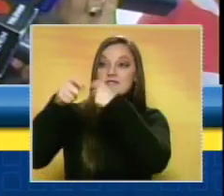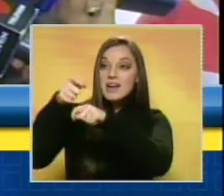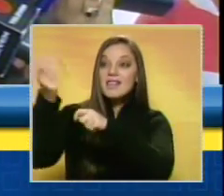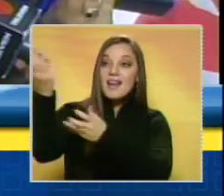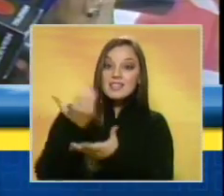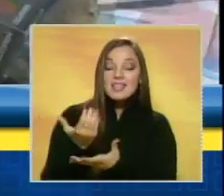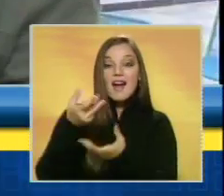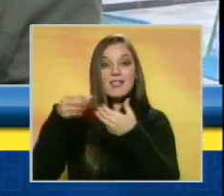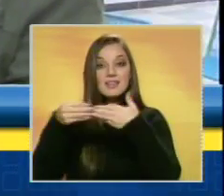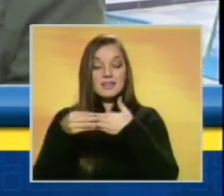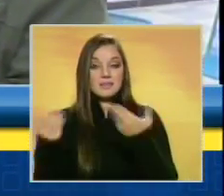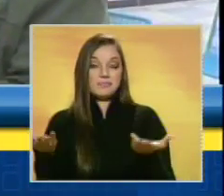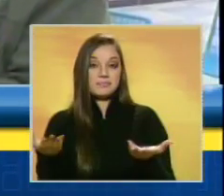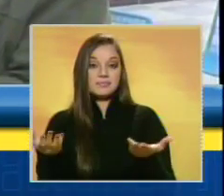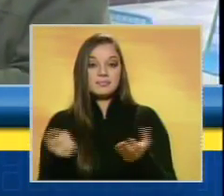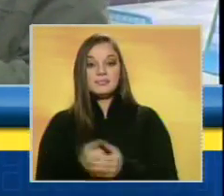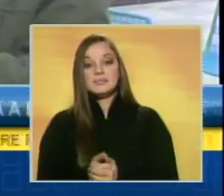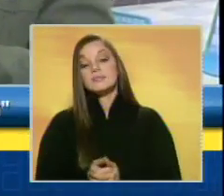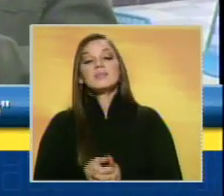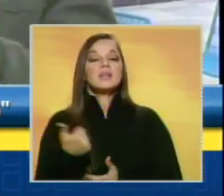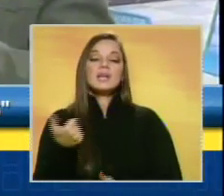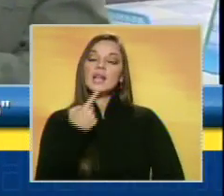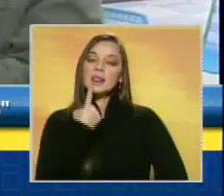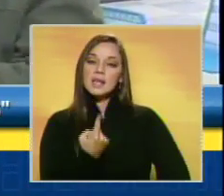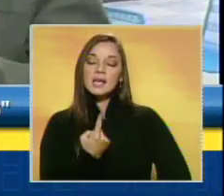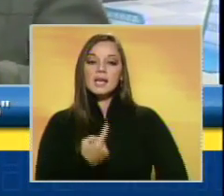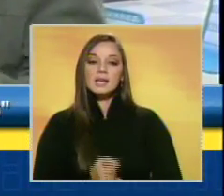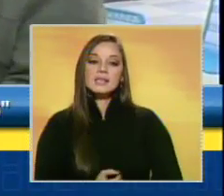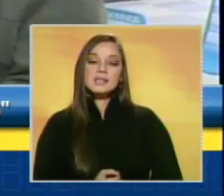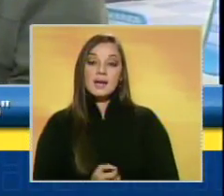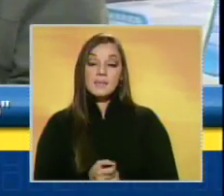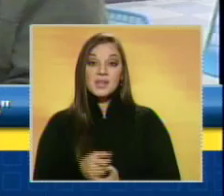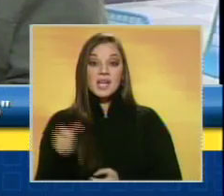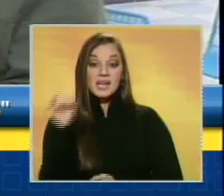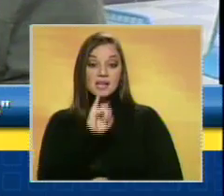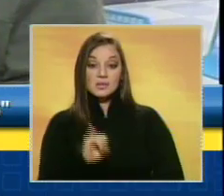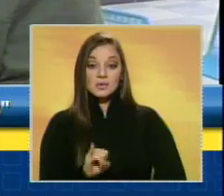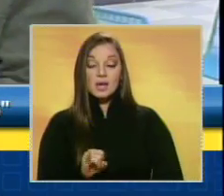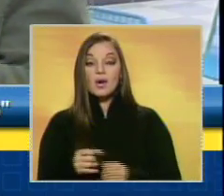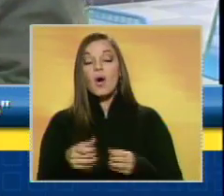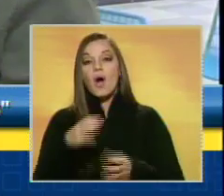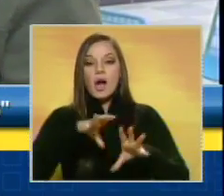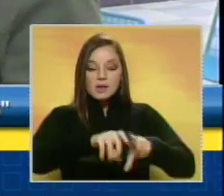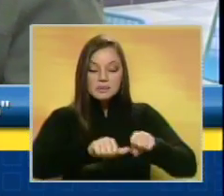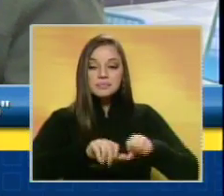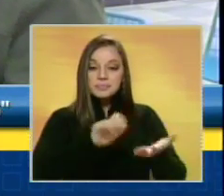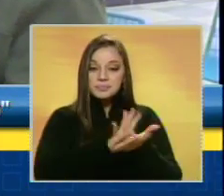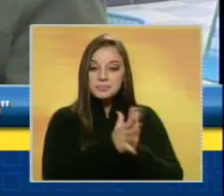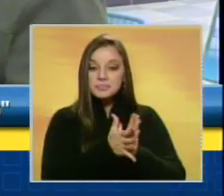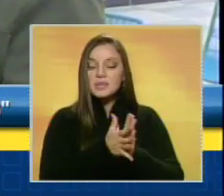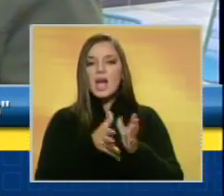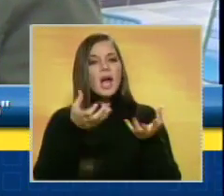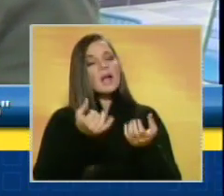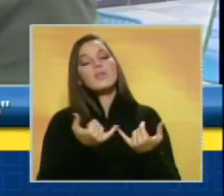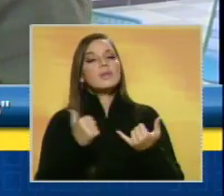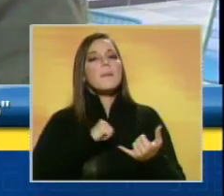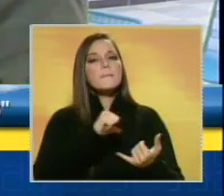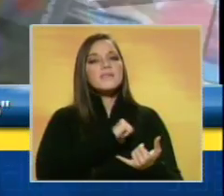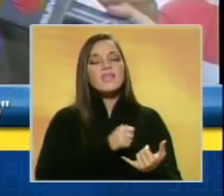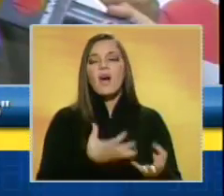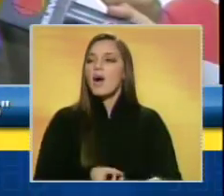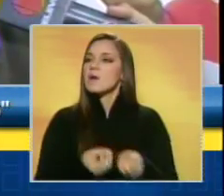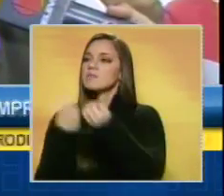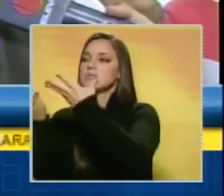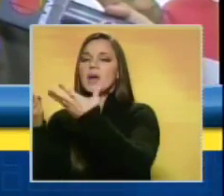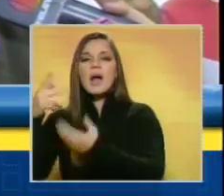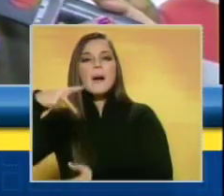puerto que nos está matando. Consideró inconveniente que Sunagro desvíe harina de maíz de una planta particular hacia la red pública Pedeval. Quiere